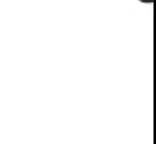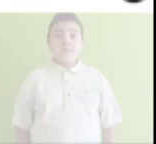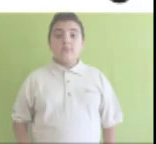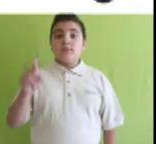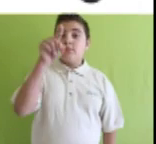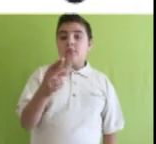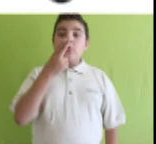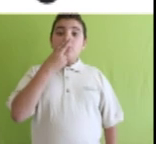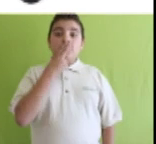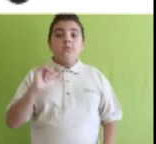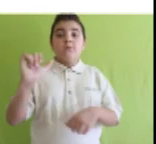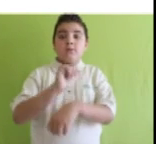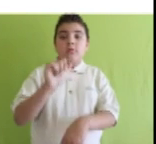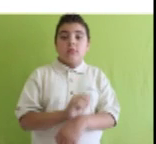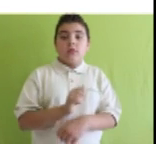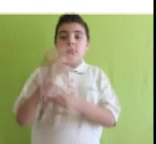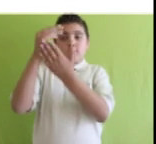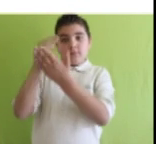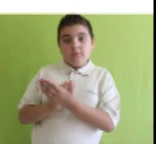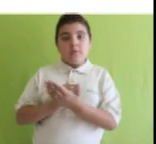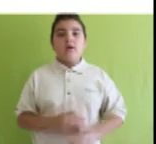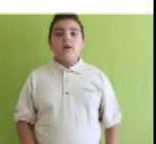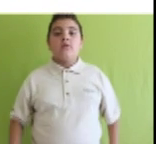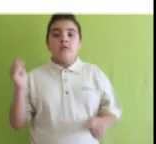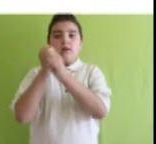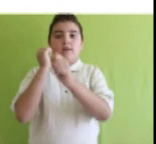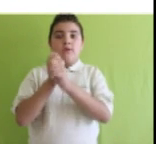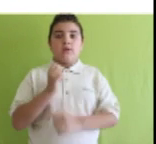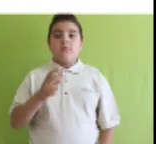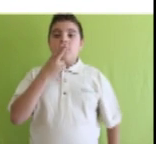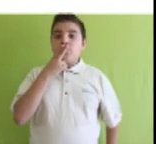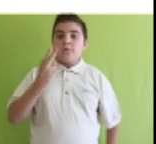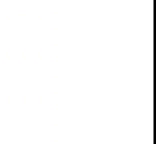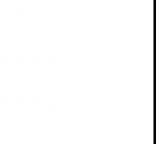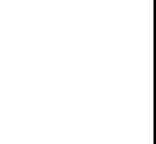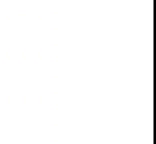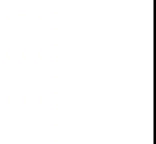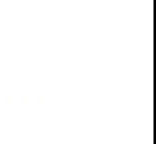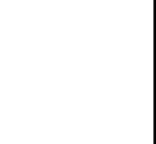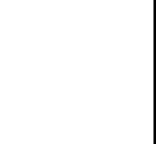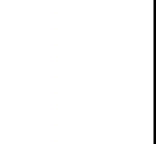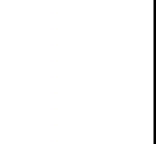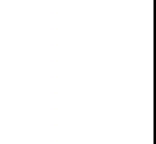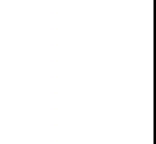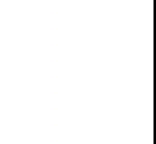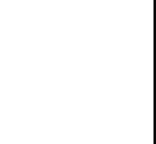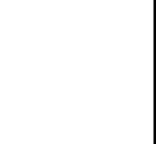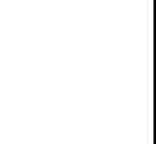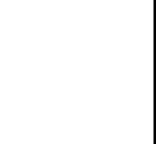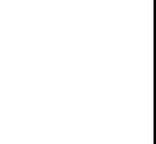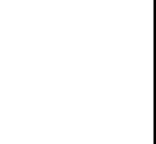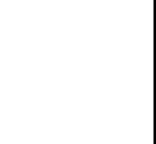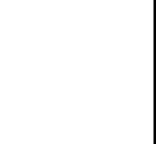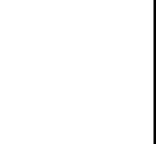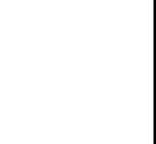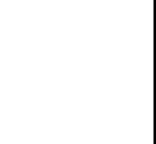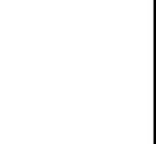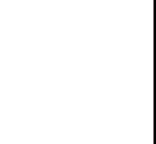contaminar. ¿Listo para usar menos el auto y elegir otro medio de transporte? Tengo el poder.